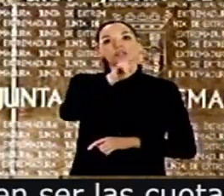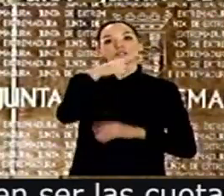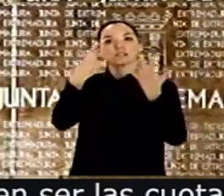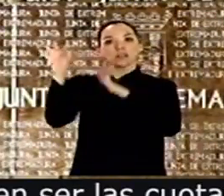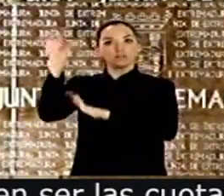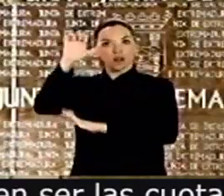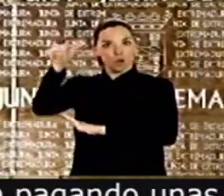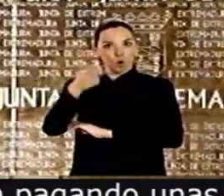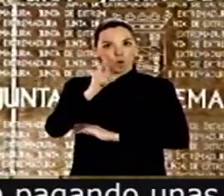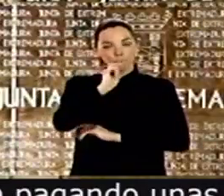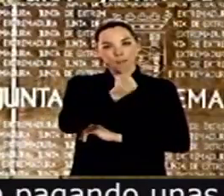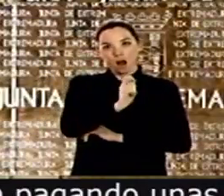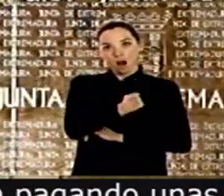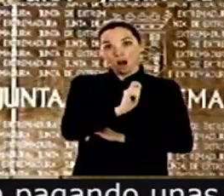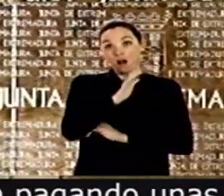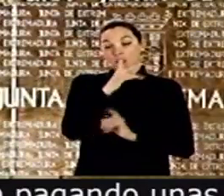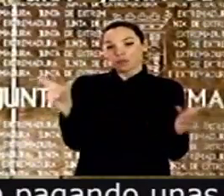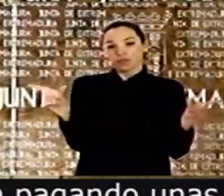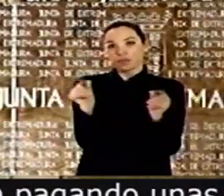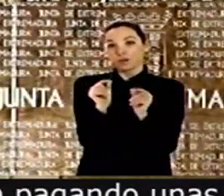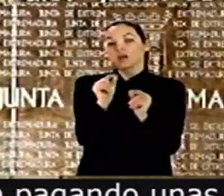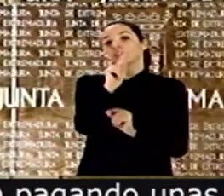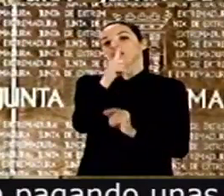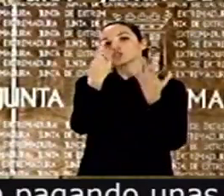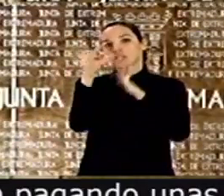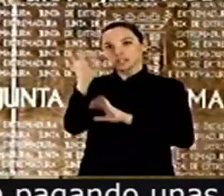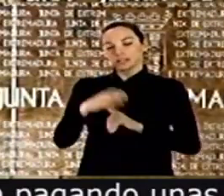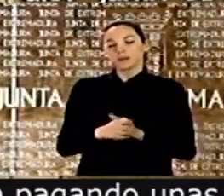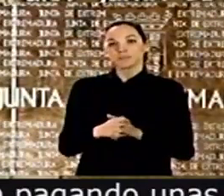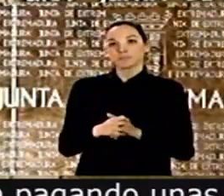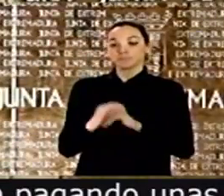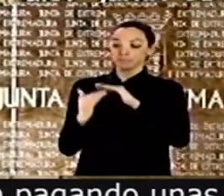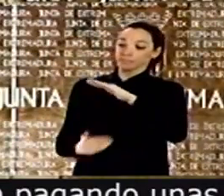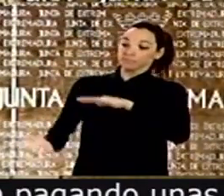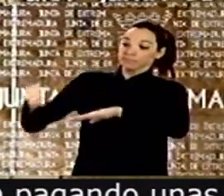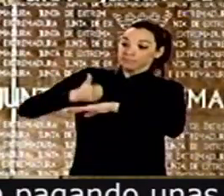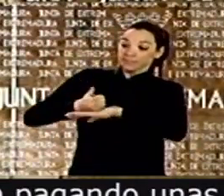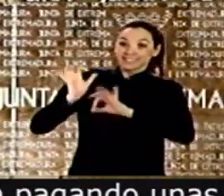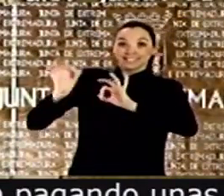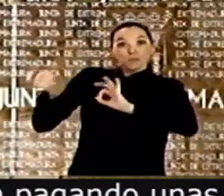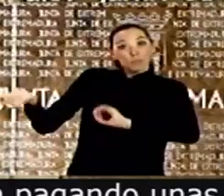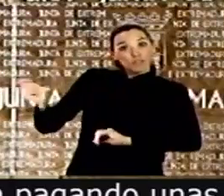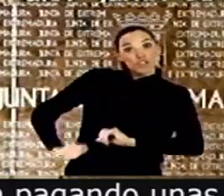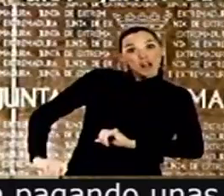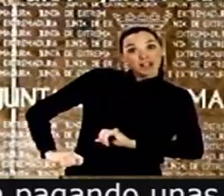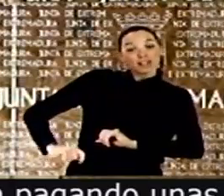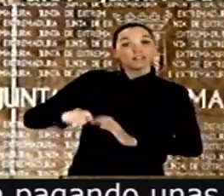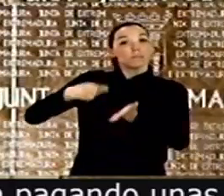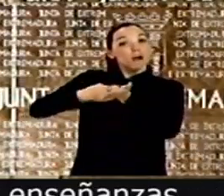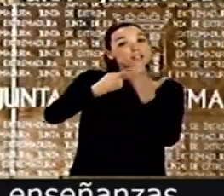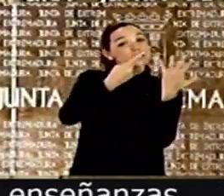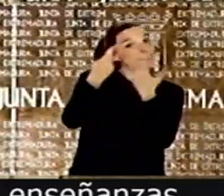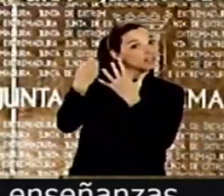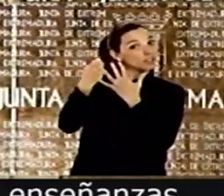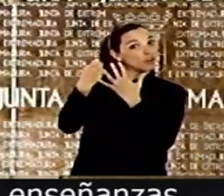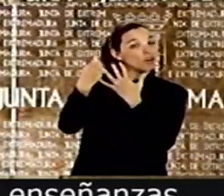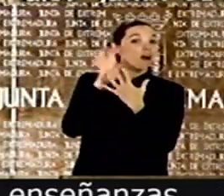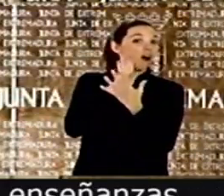euros y pasarían a pagar 160, y en las enseñanzas profesionales de 600 euros pasarán a